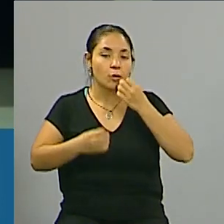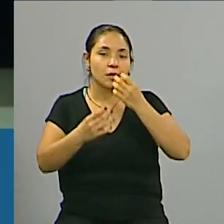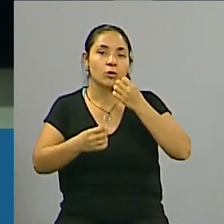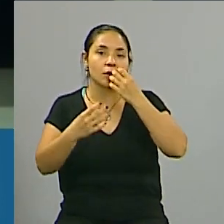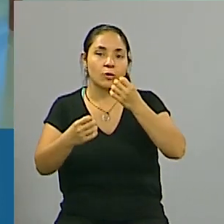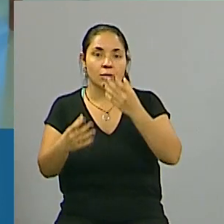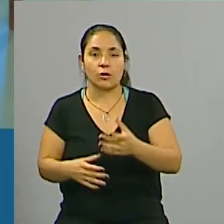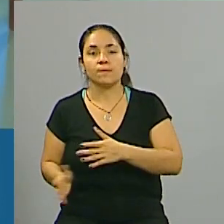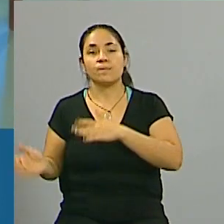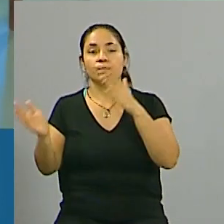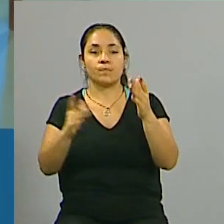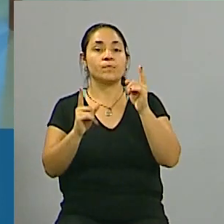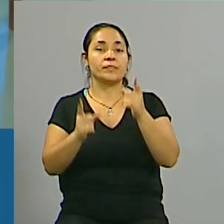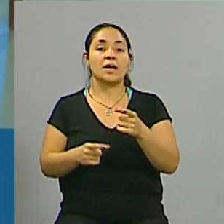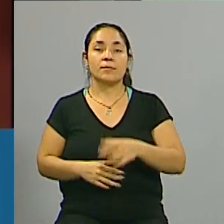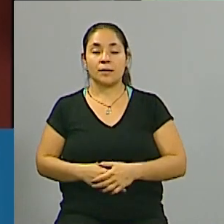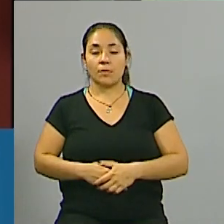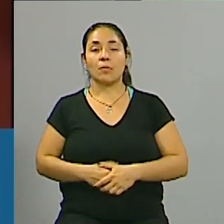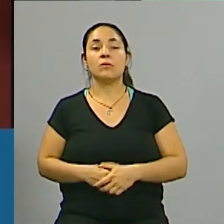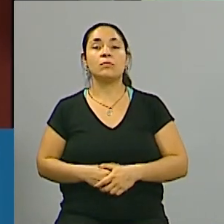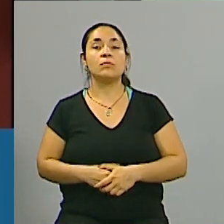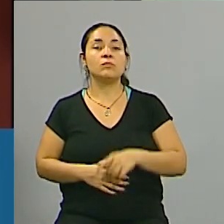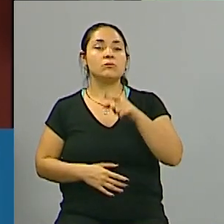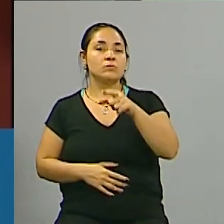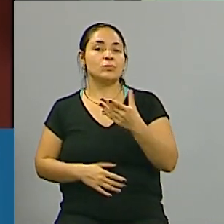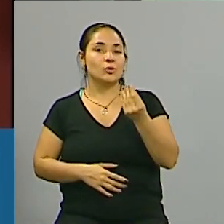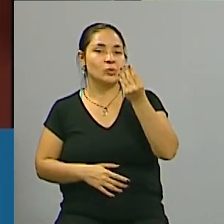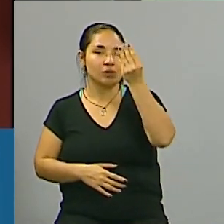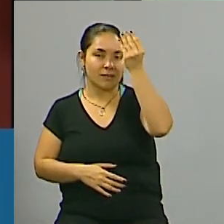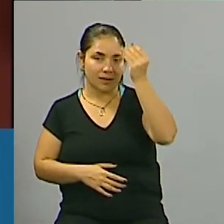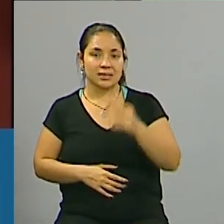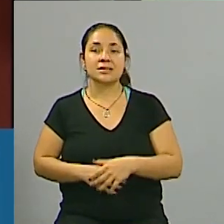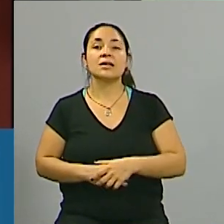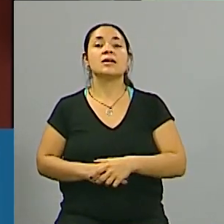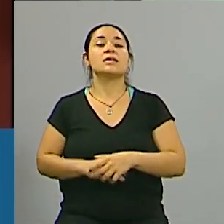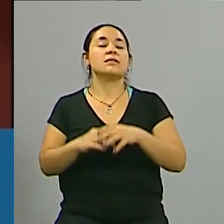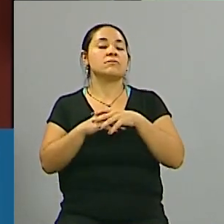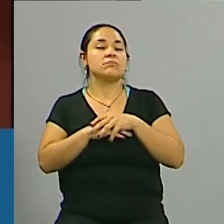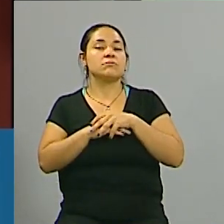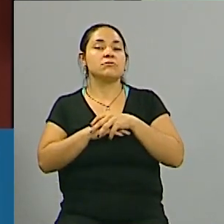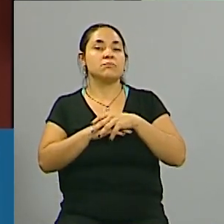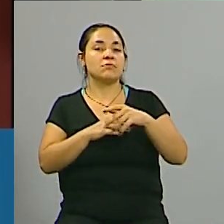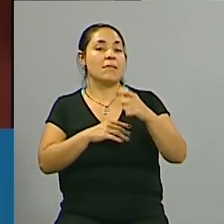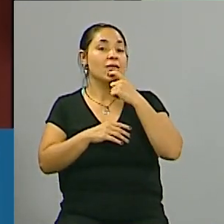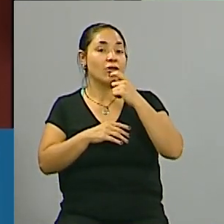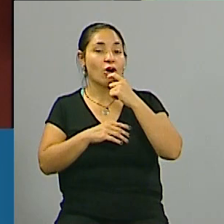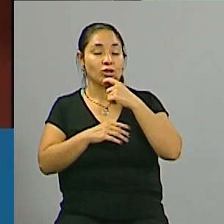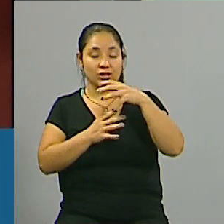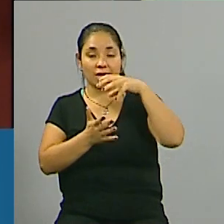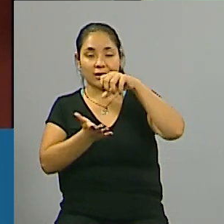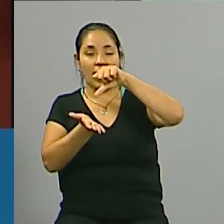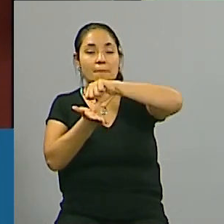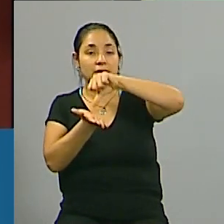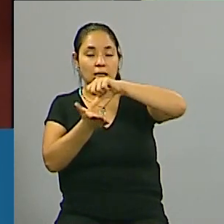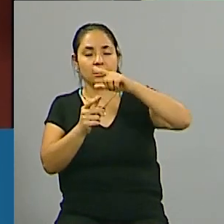Bueno, y otro tema, me imagino que, porque en más de una oportunidad, los departamentos que están más alejados de lo que es el Gran Mendoza sufren